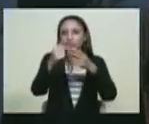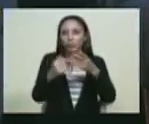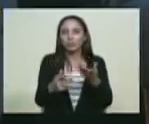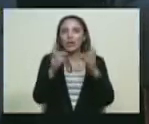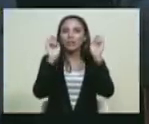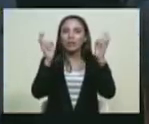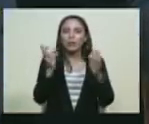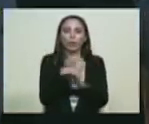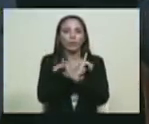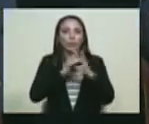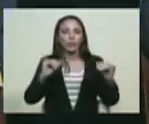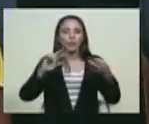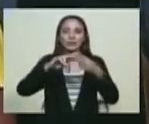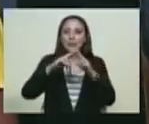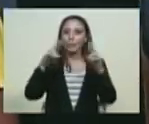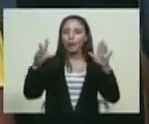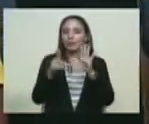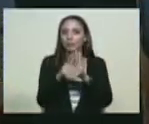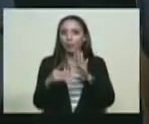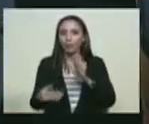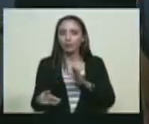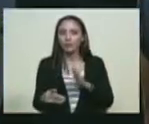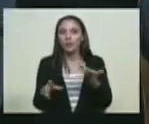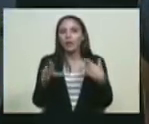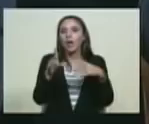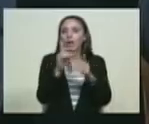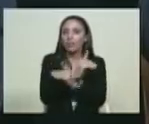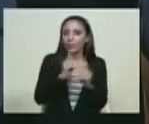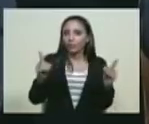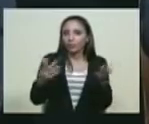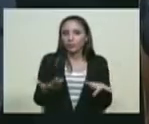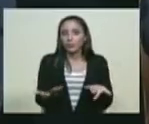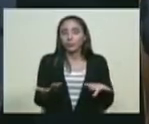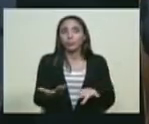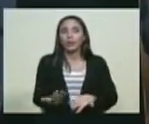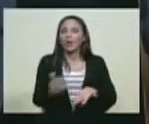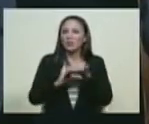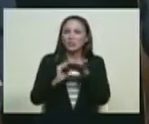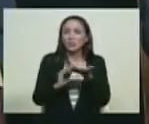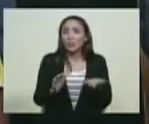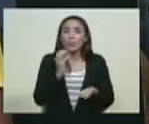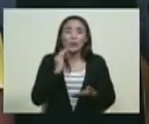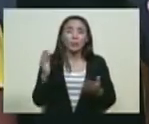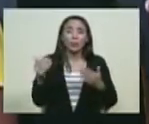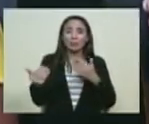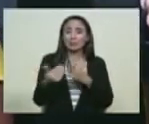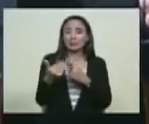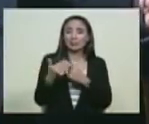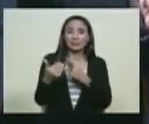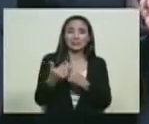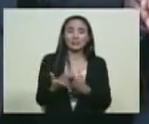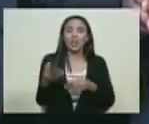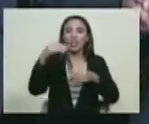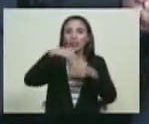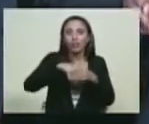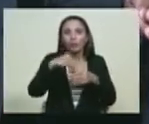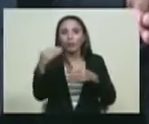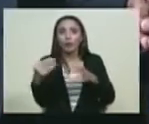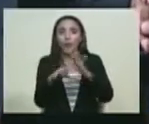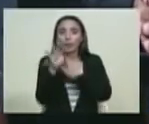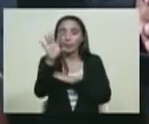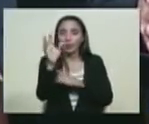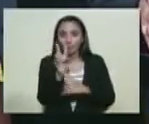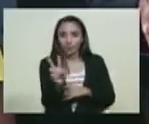de consolidación de la paz en Venezuela. Frente a cualquier tipo de amenaza, bien sea ella interna o externa,